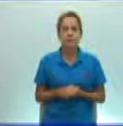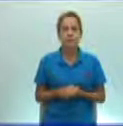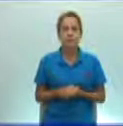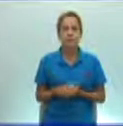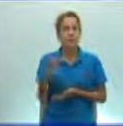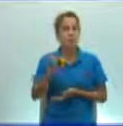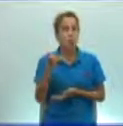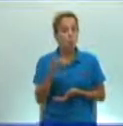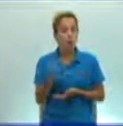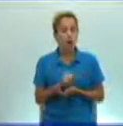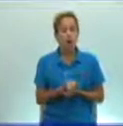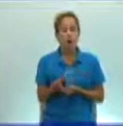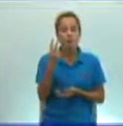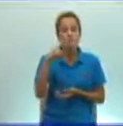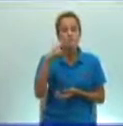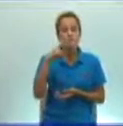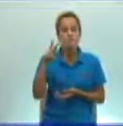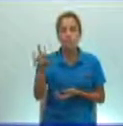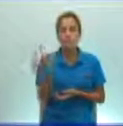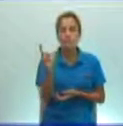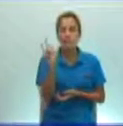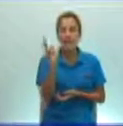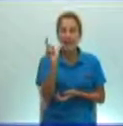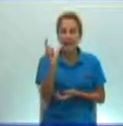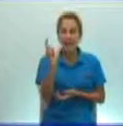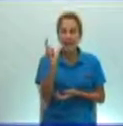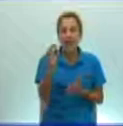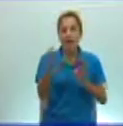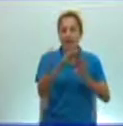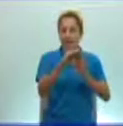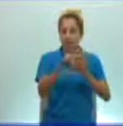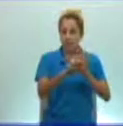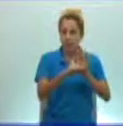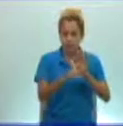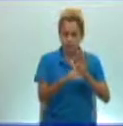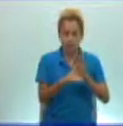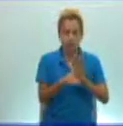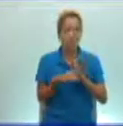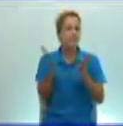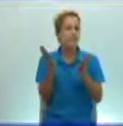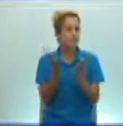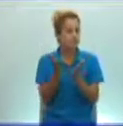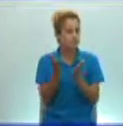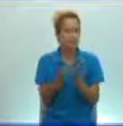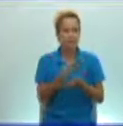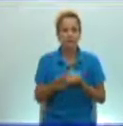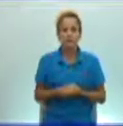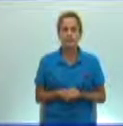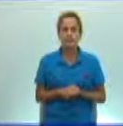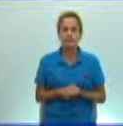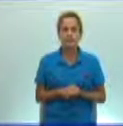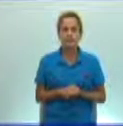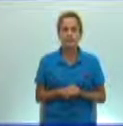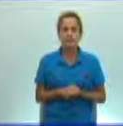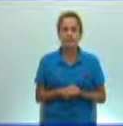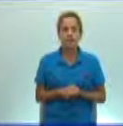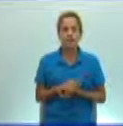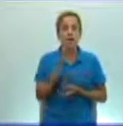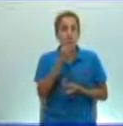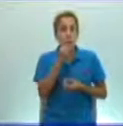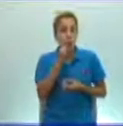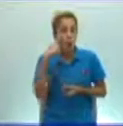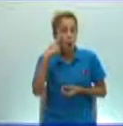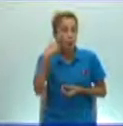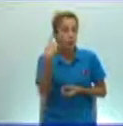también a buscar palabras que tengan las reglas ortográficas estudiadas. Pueden observar